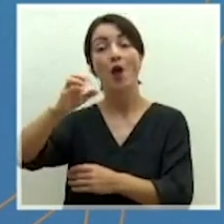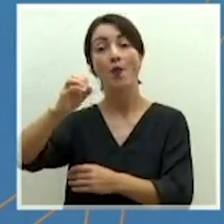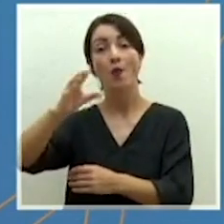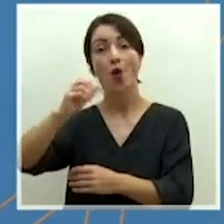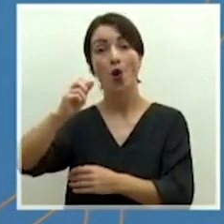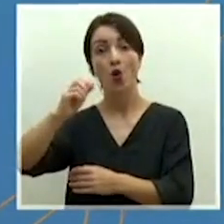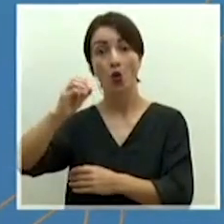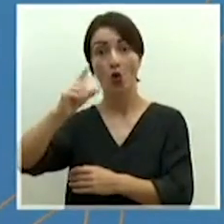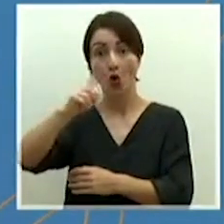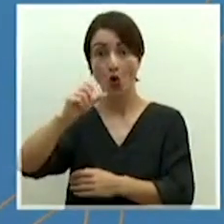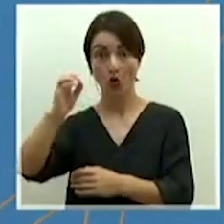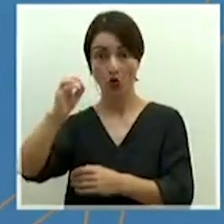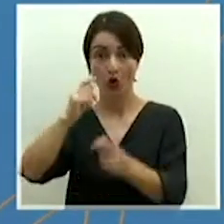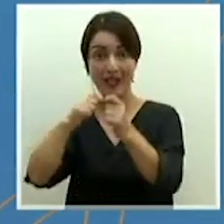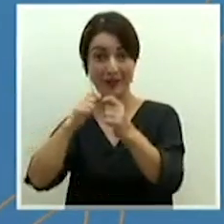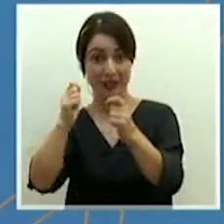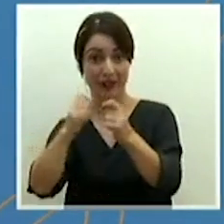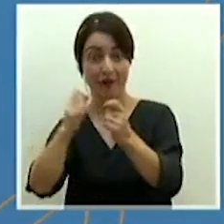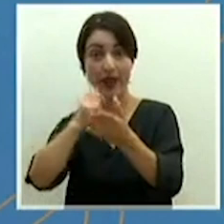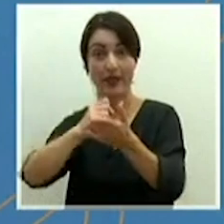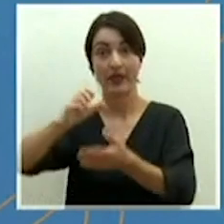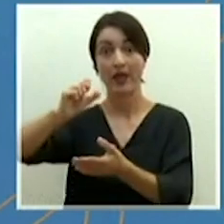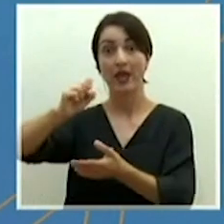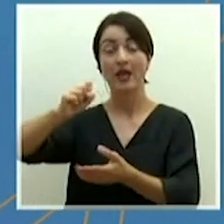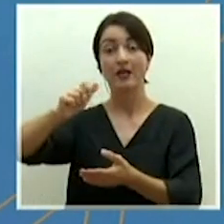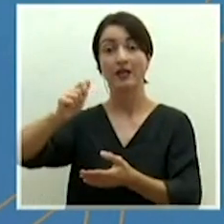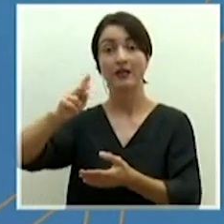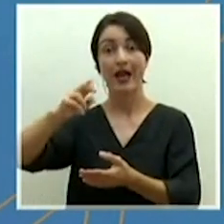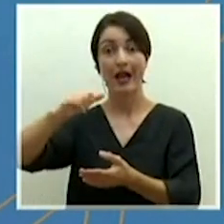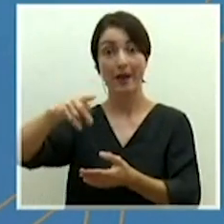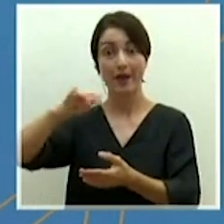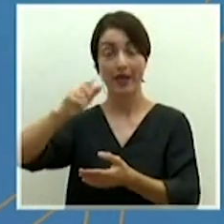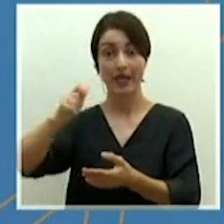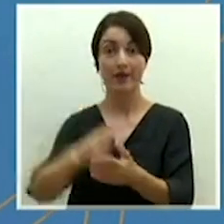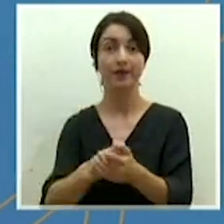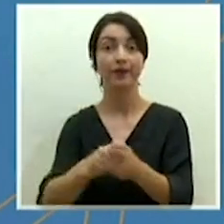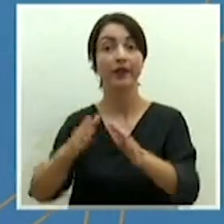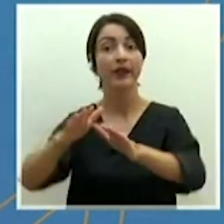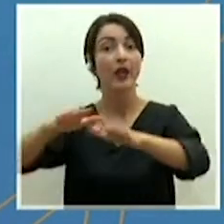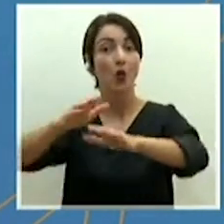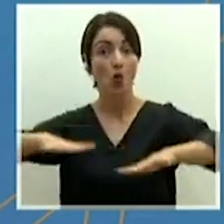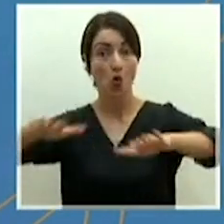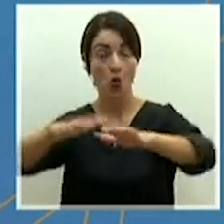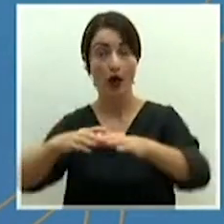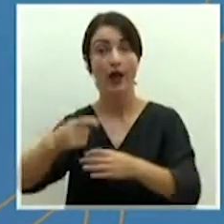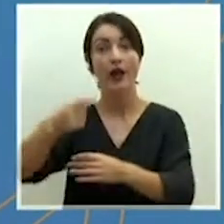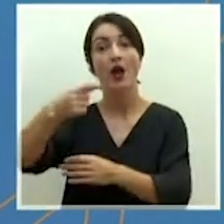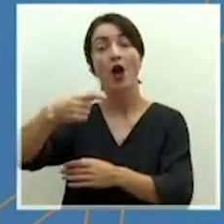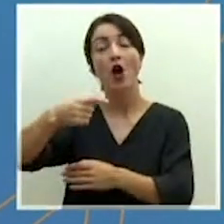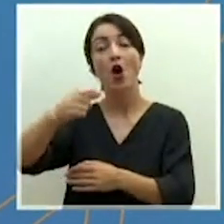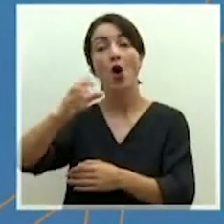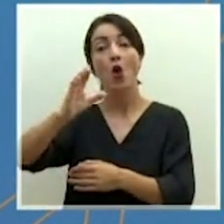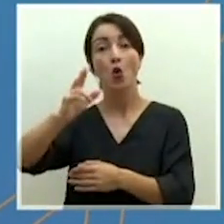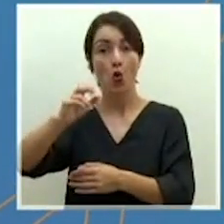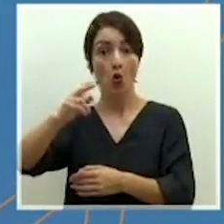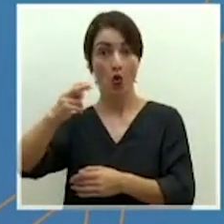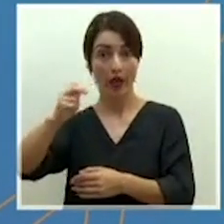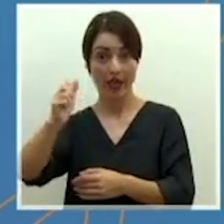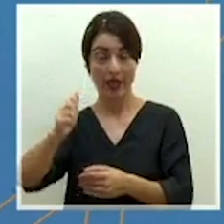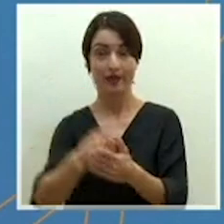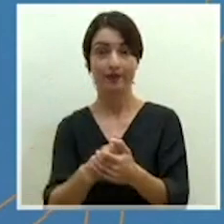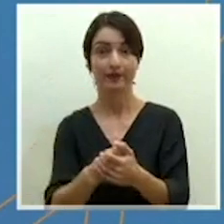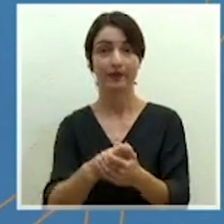Sarapiquí, específicamente los distritos de Llanuras del Gaspar y Cureña. En Siquirres, específicamente en los distritos